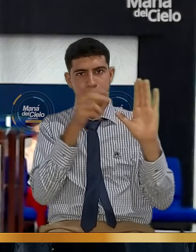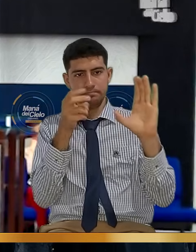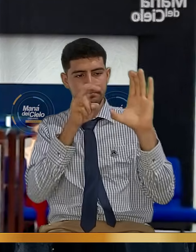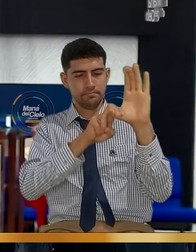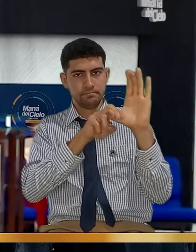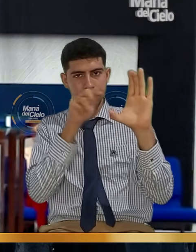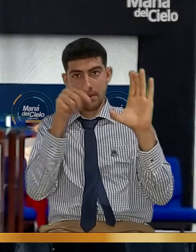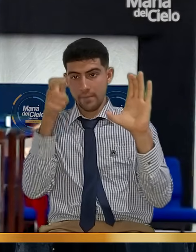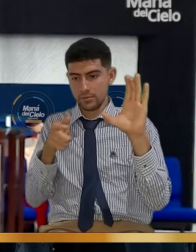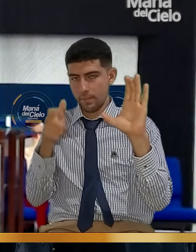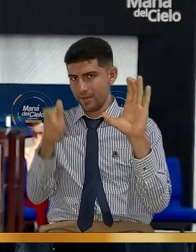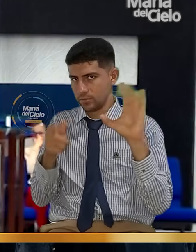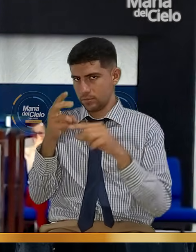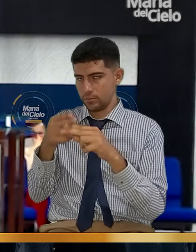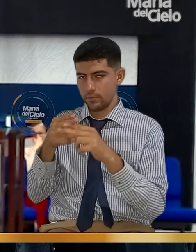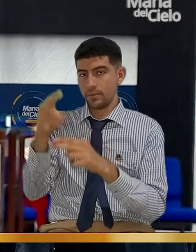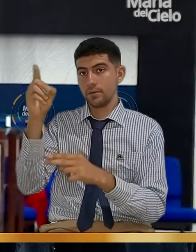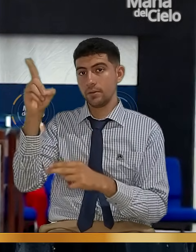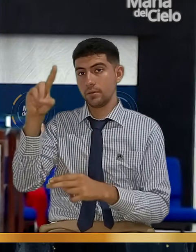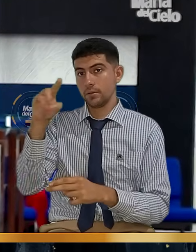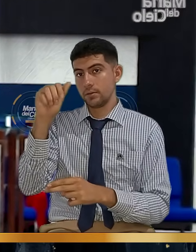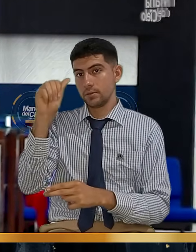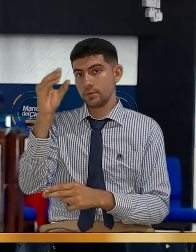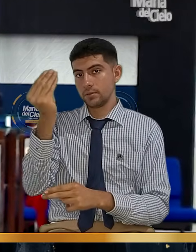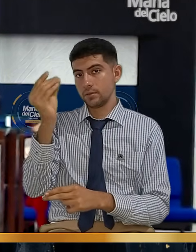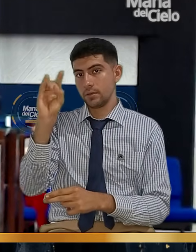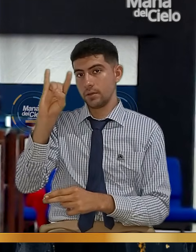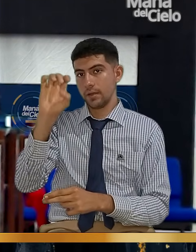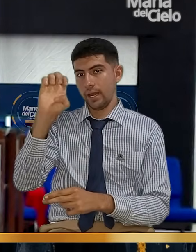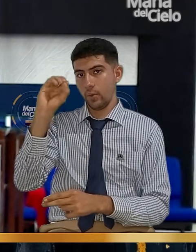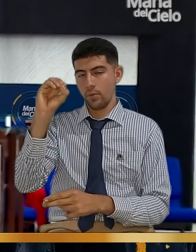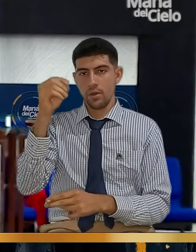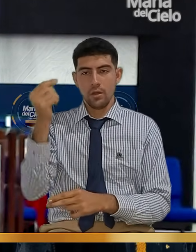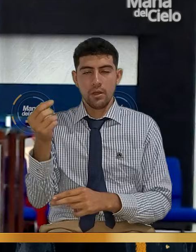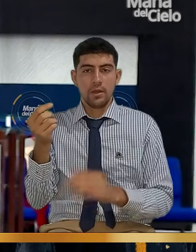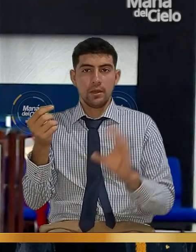le cortaron el pelo. Y ya algunos dicen